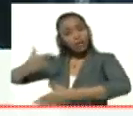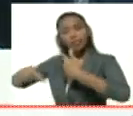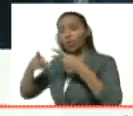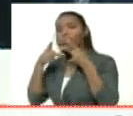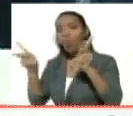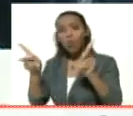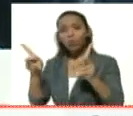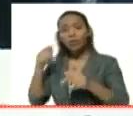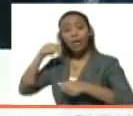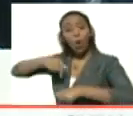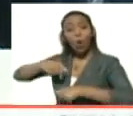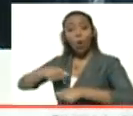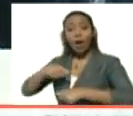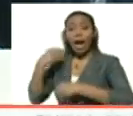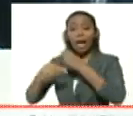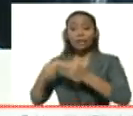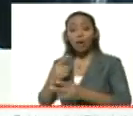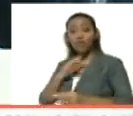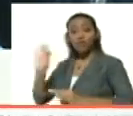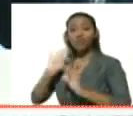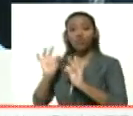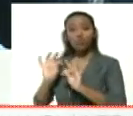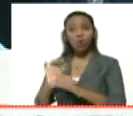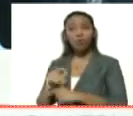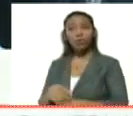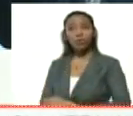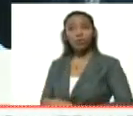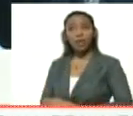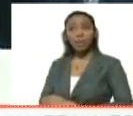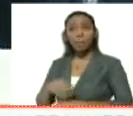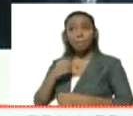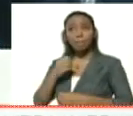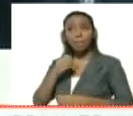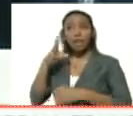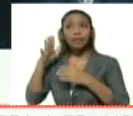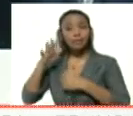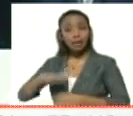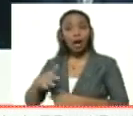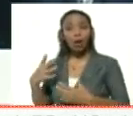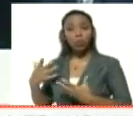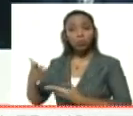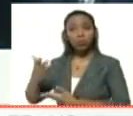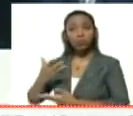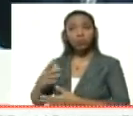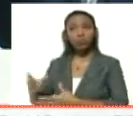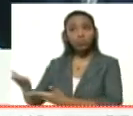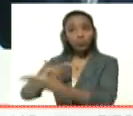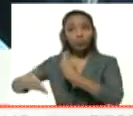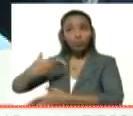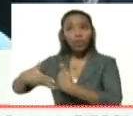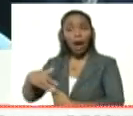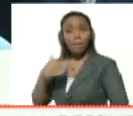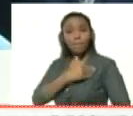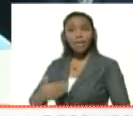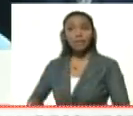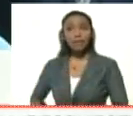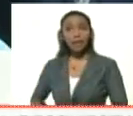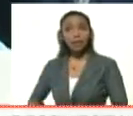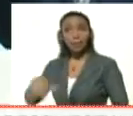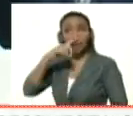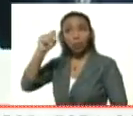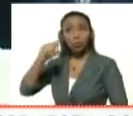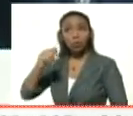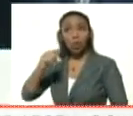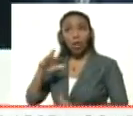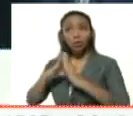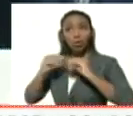públicos que hoy se arriesgan en función del bienestar colectivo. Al presidente Nicolás Maduro y